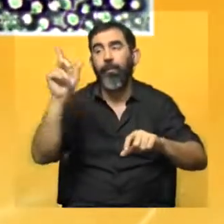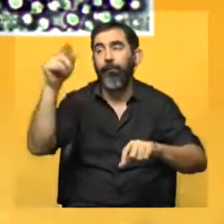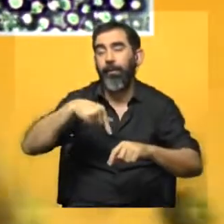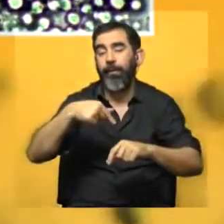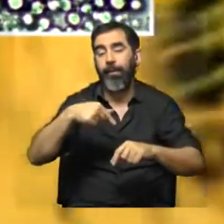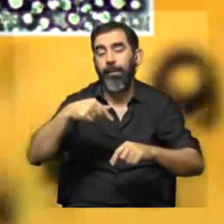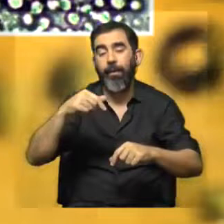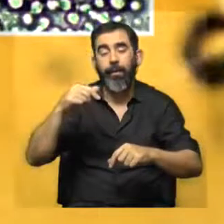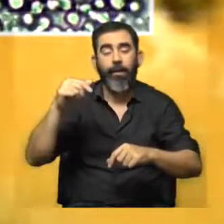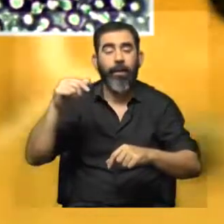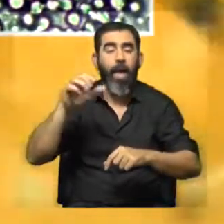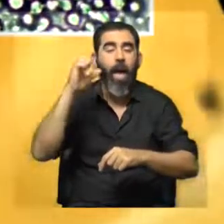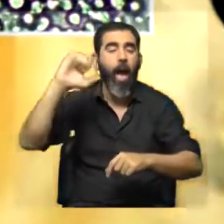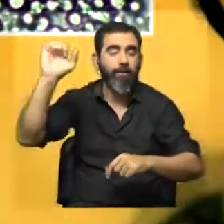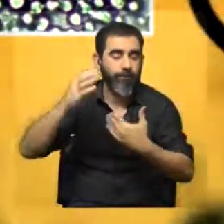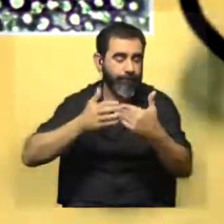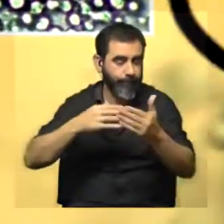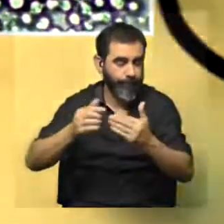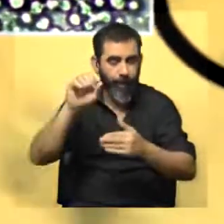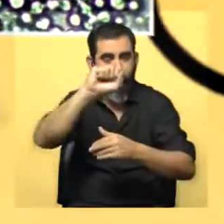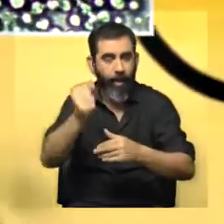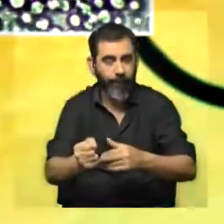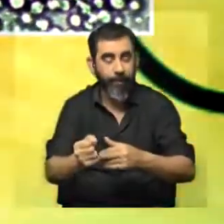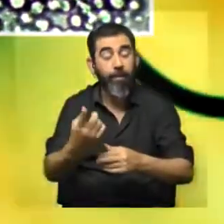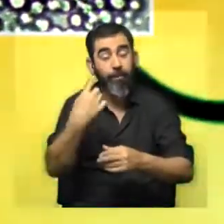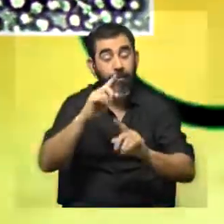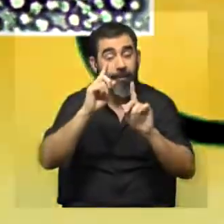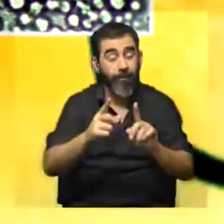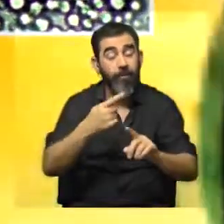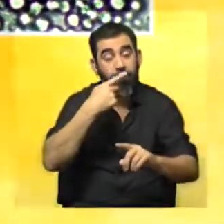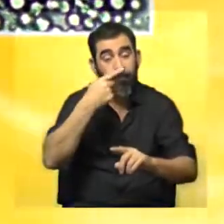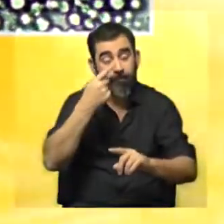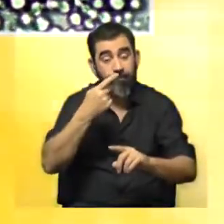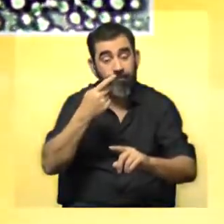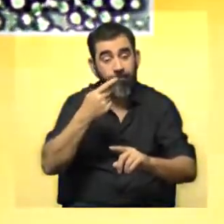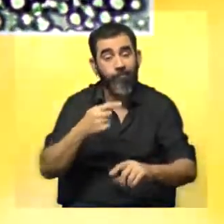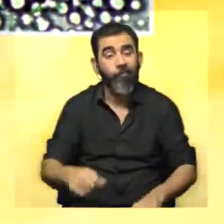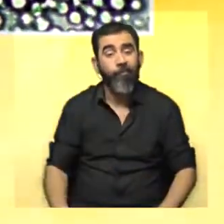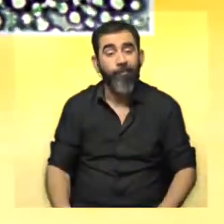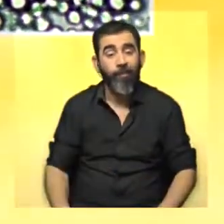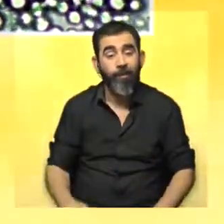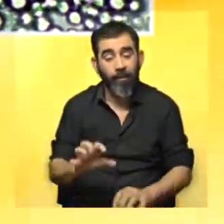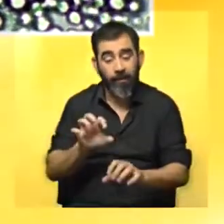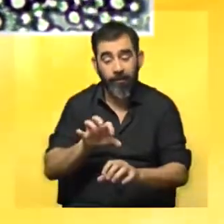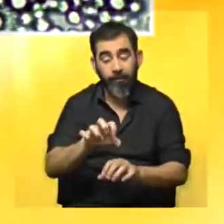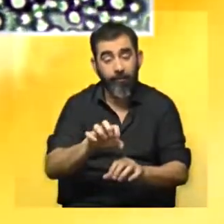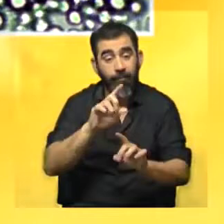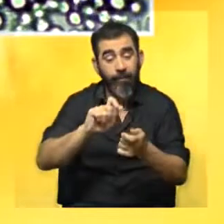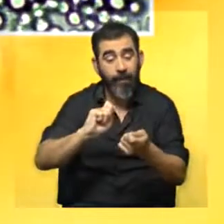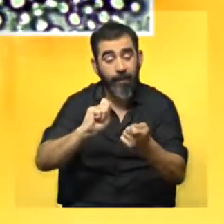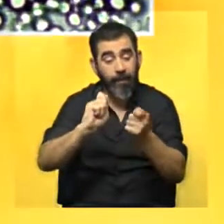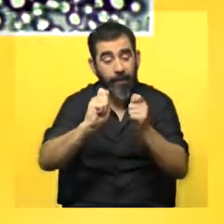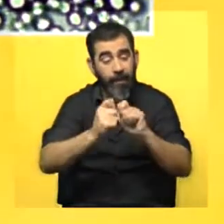de Medio Oriente. Eso es un primer punto. Un segundo punto que es interesante es que los microorganismos también van cambiando y